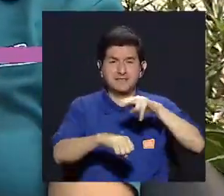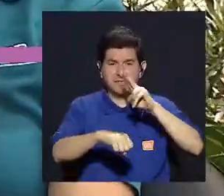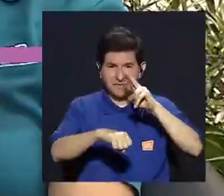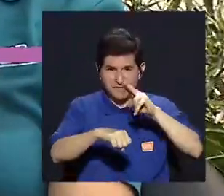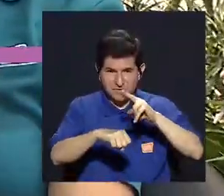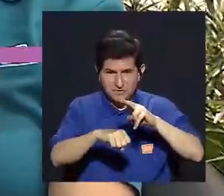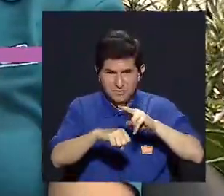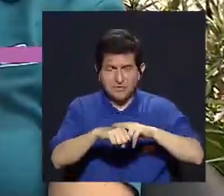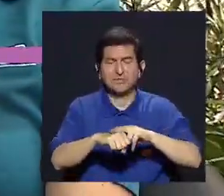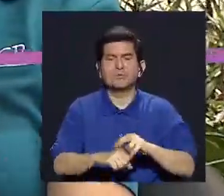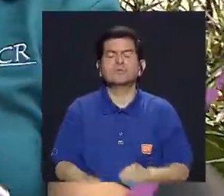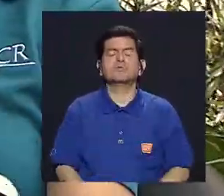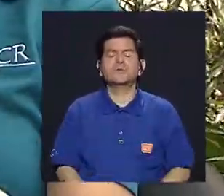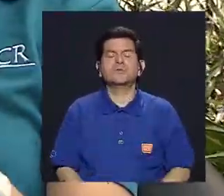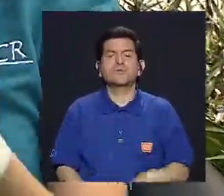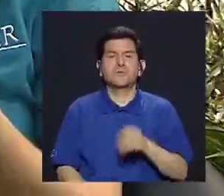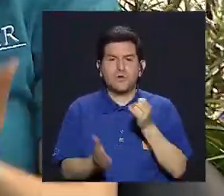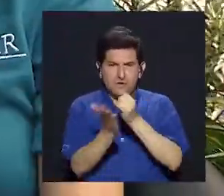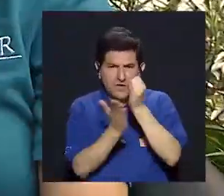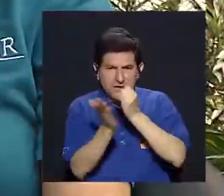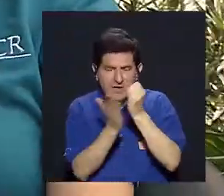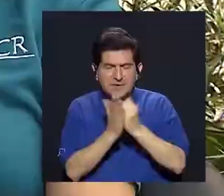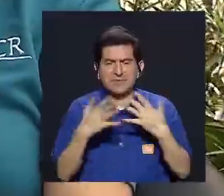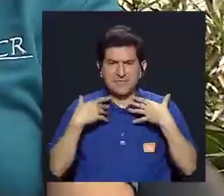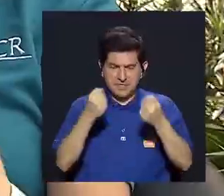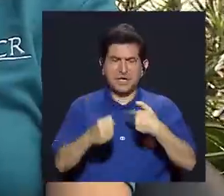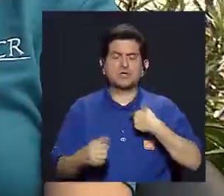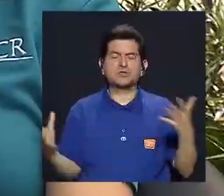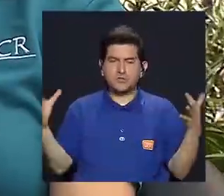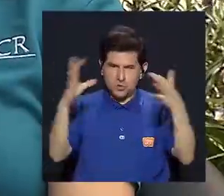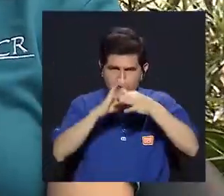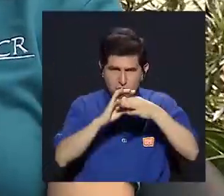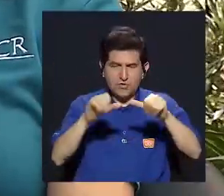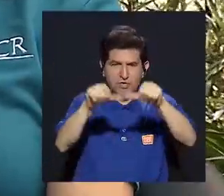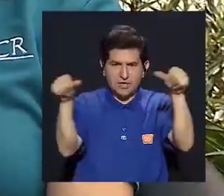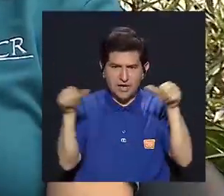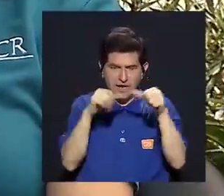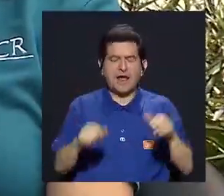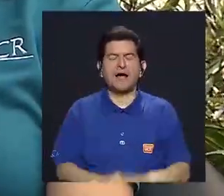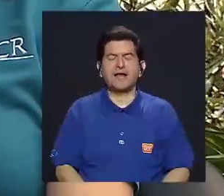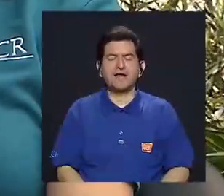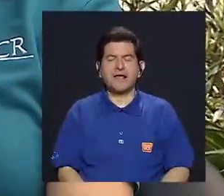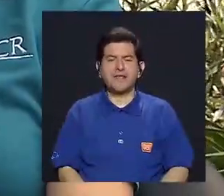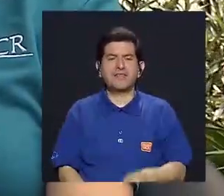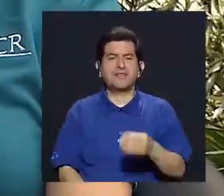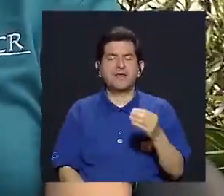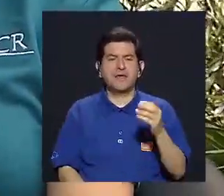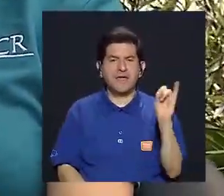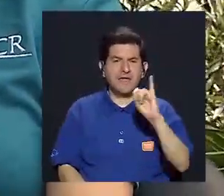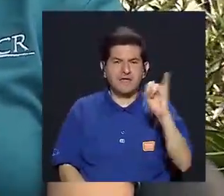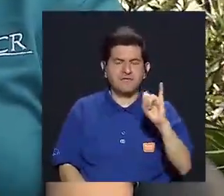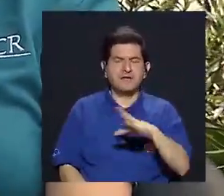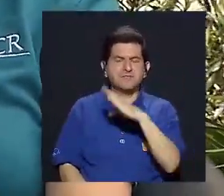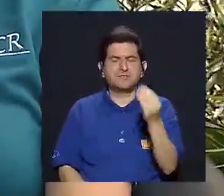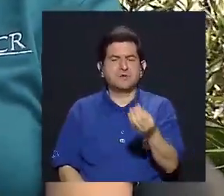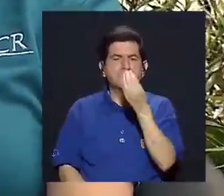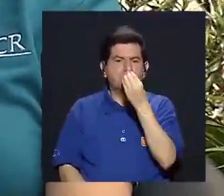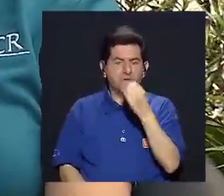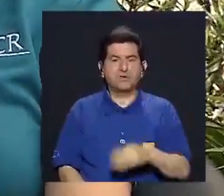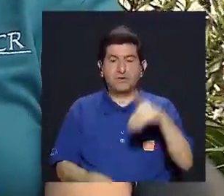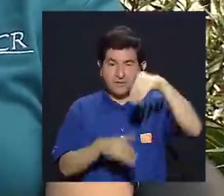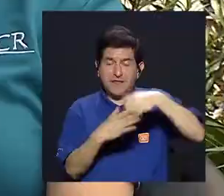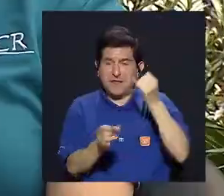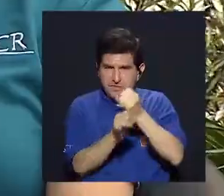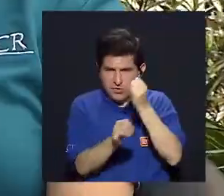yo soy miembro de coordino tengo el honor de coordinar la sección de infección una obsesión del instituto de investigaciones en